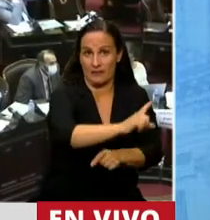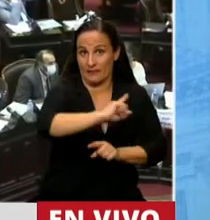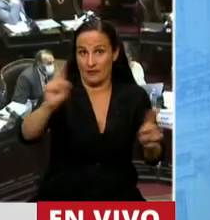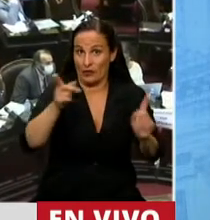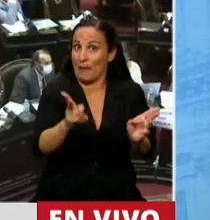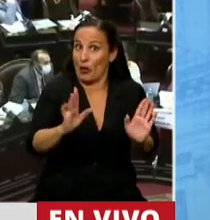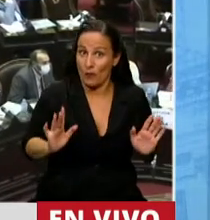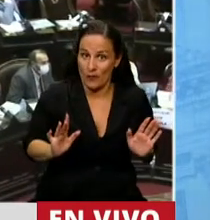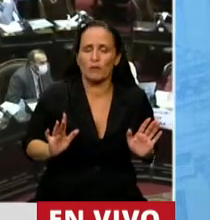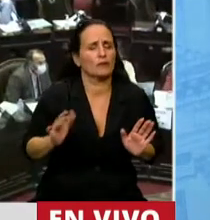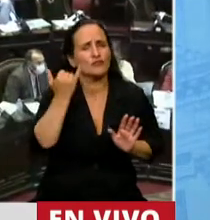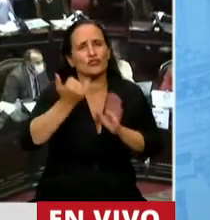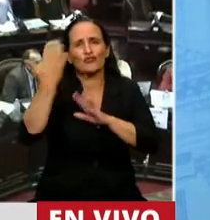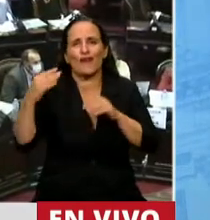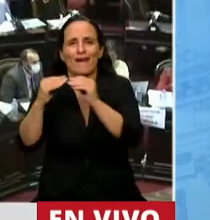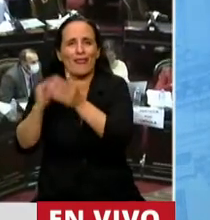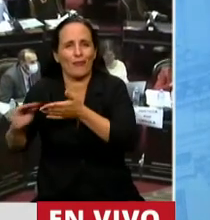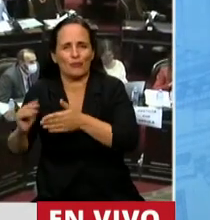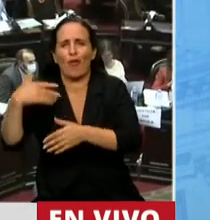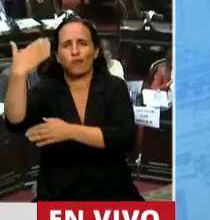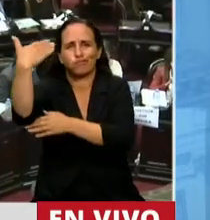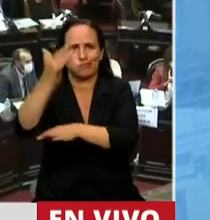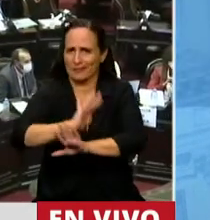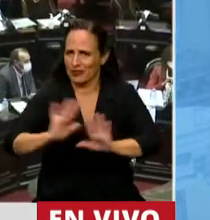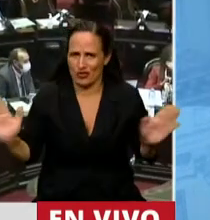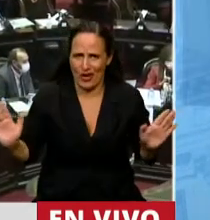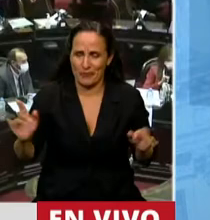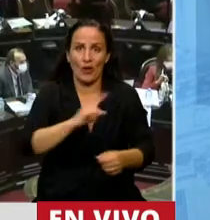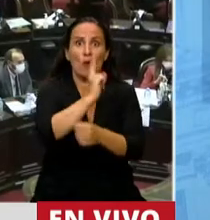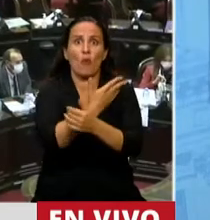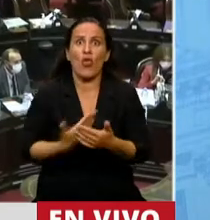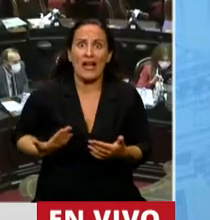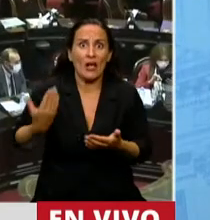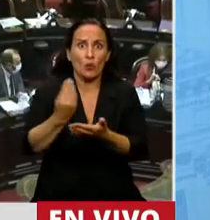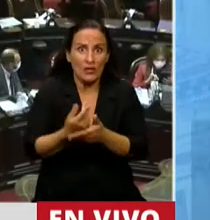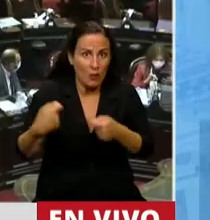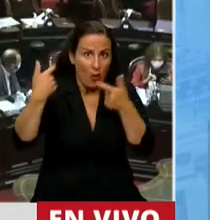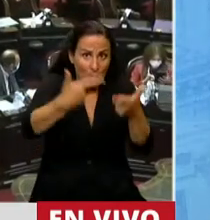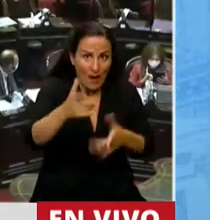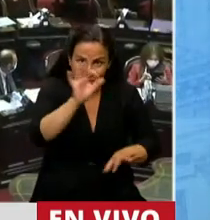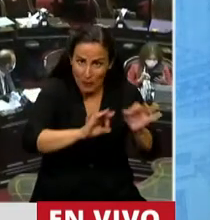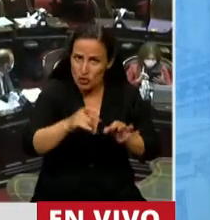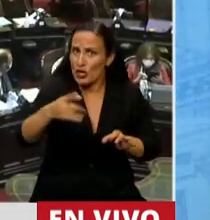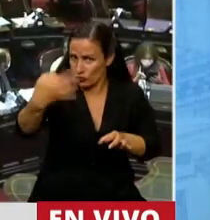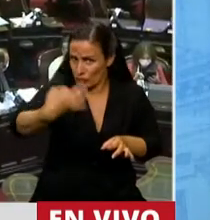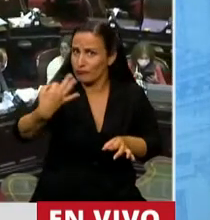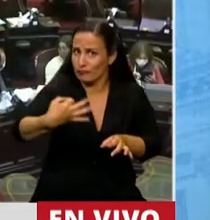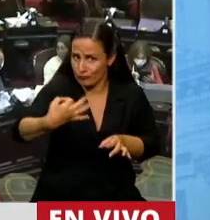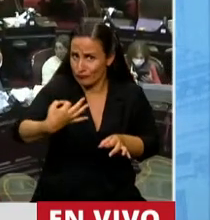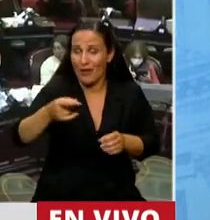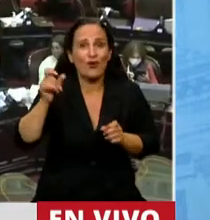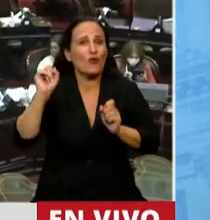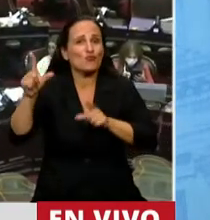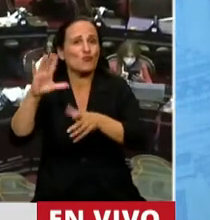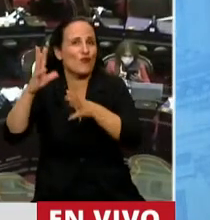bancada esta iniciativa del poder ejecutivo de es coherente es coherente con la